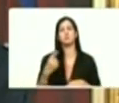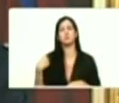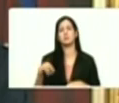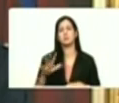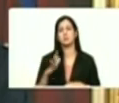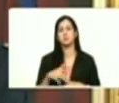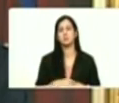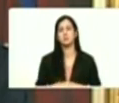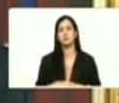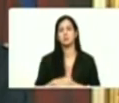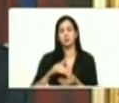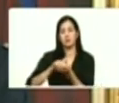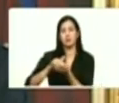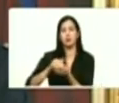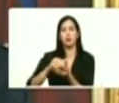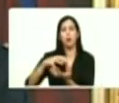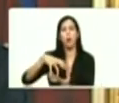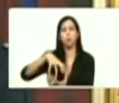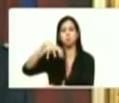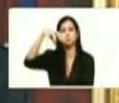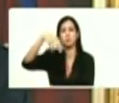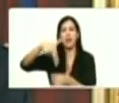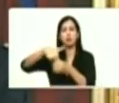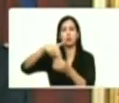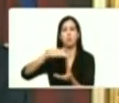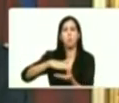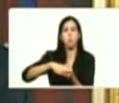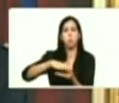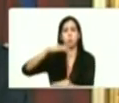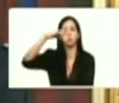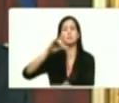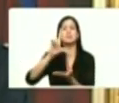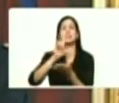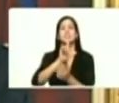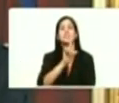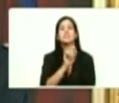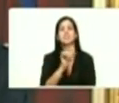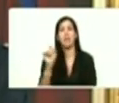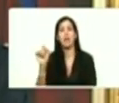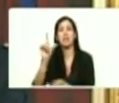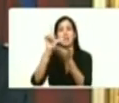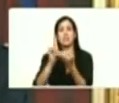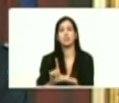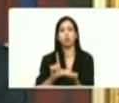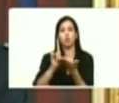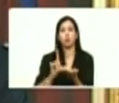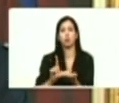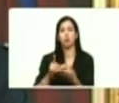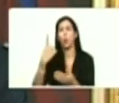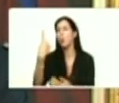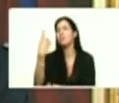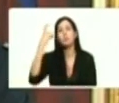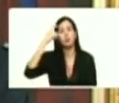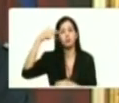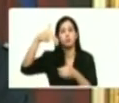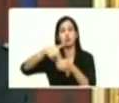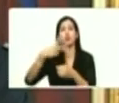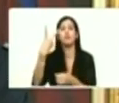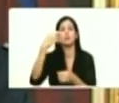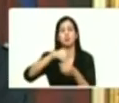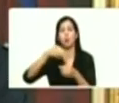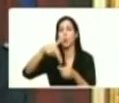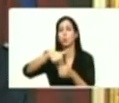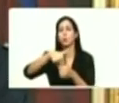tanques de 100 100 litros al día le echa dos veces